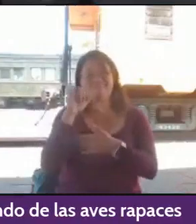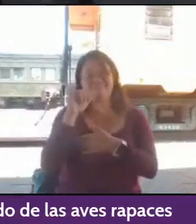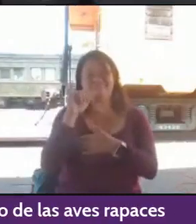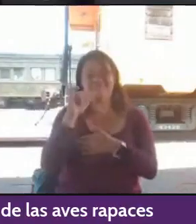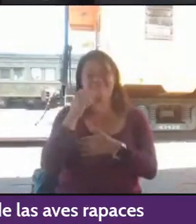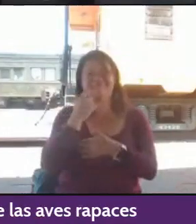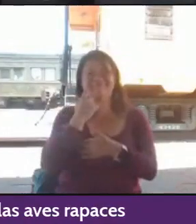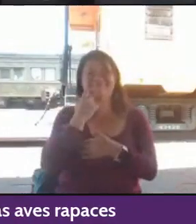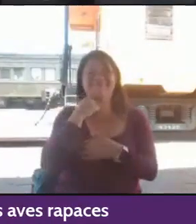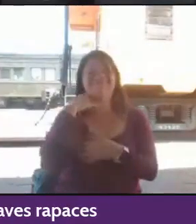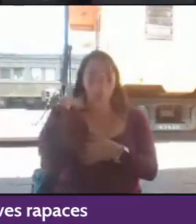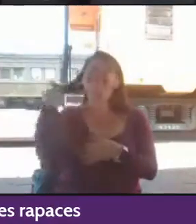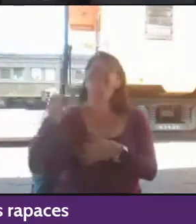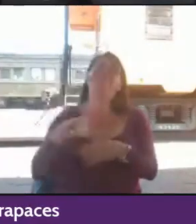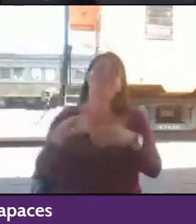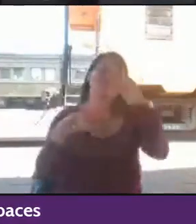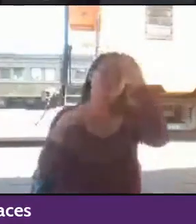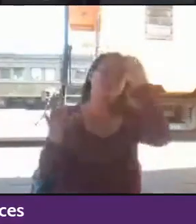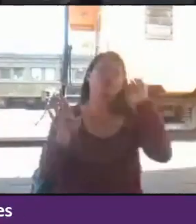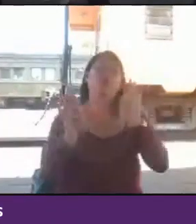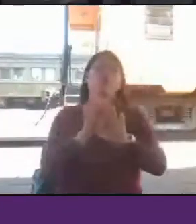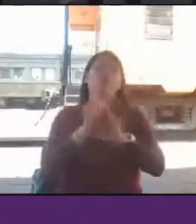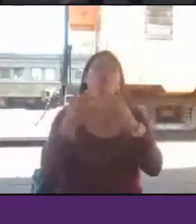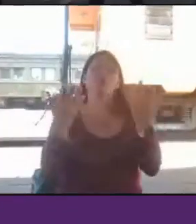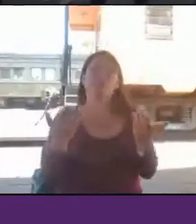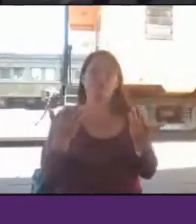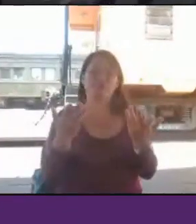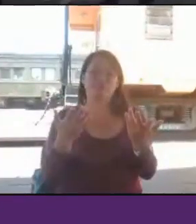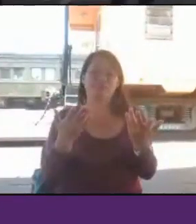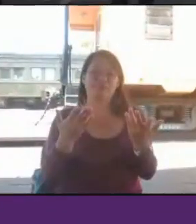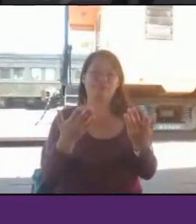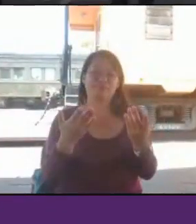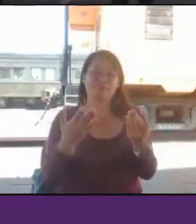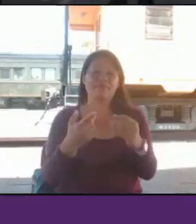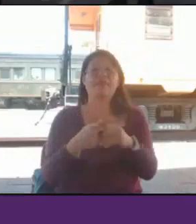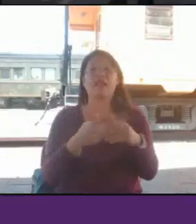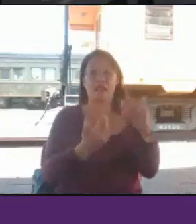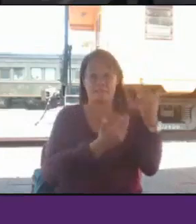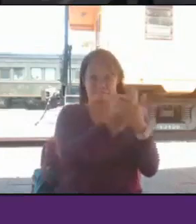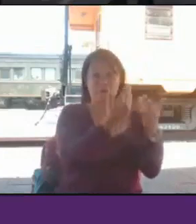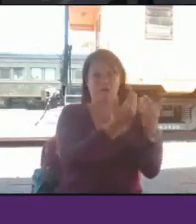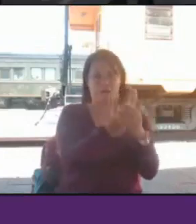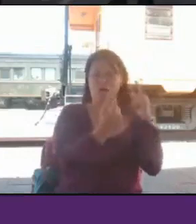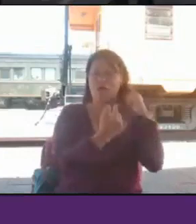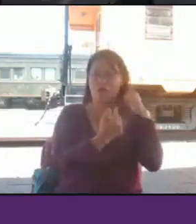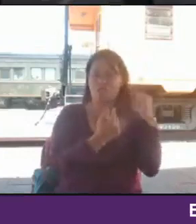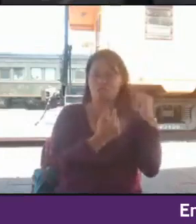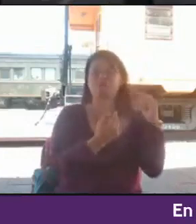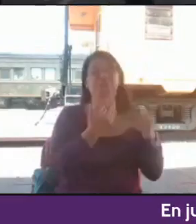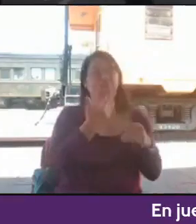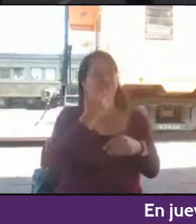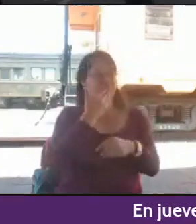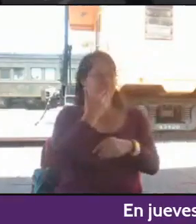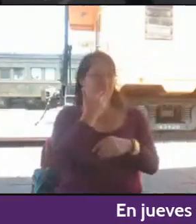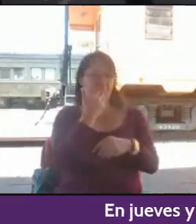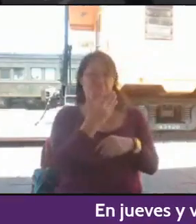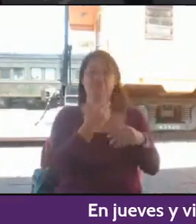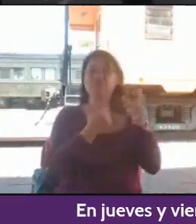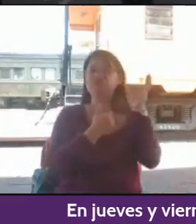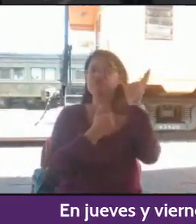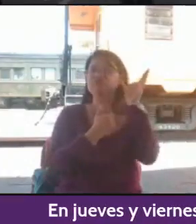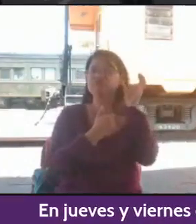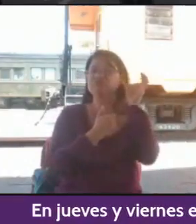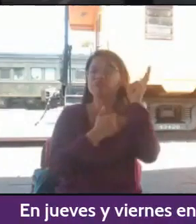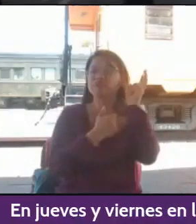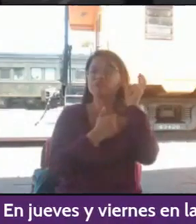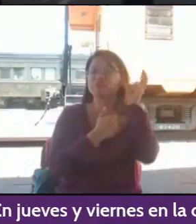esto. No, no es cierto. ¿Cómo funciona? Las diurnas tienen sentido del oído, muy buen sentido del oído. Ahí pueden ver el canal auditivo,